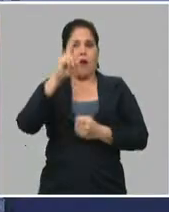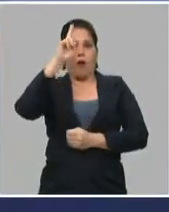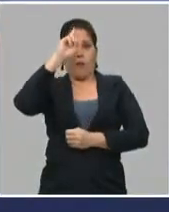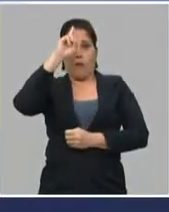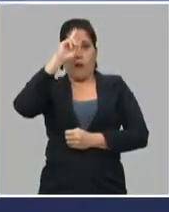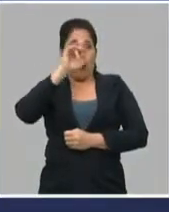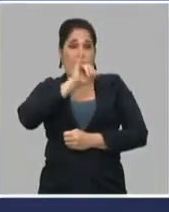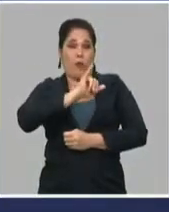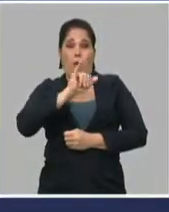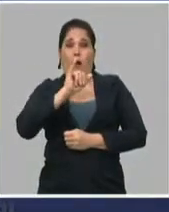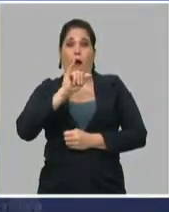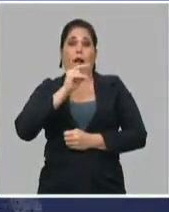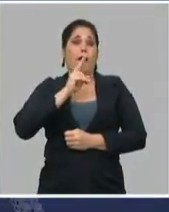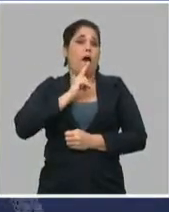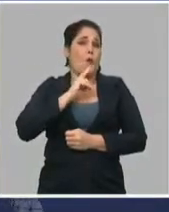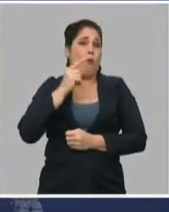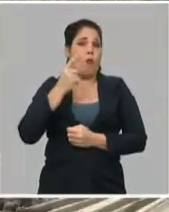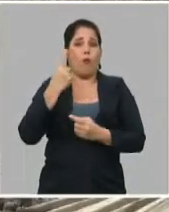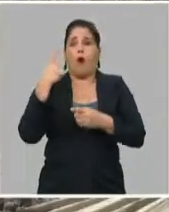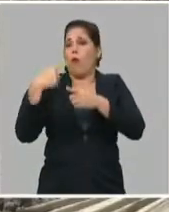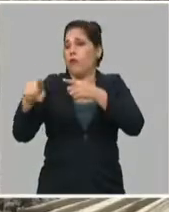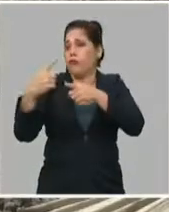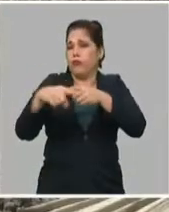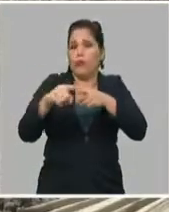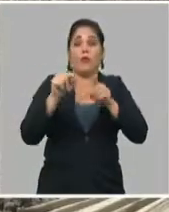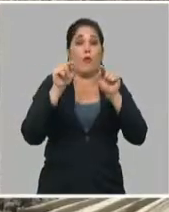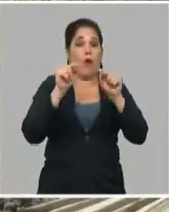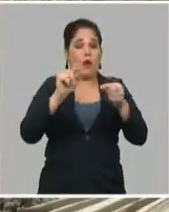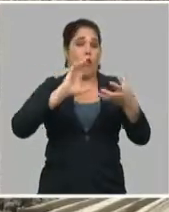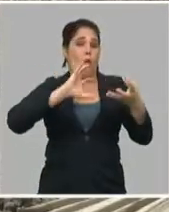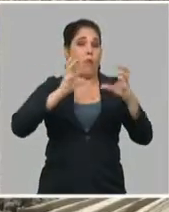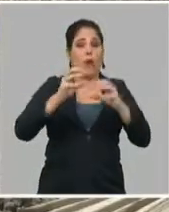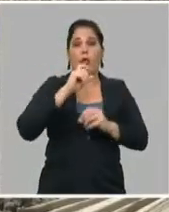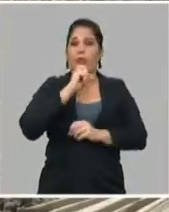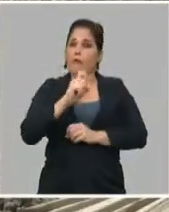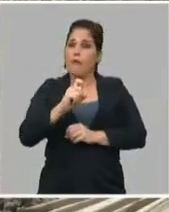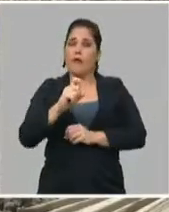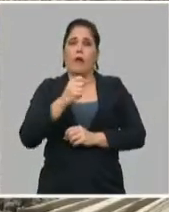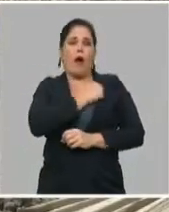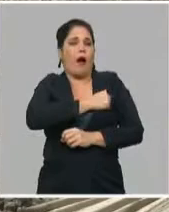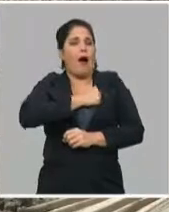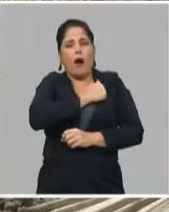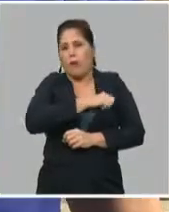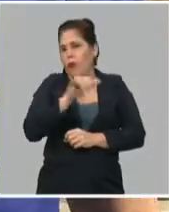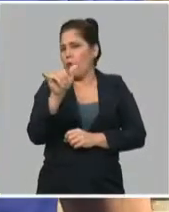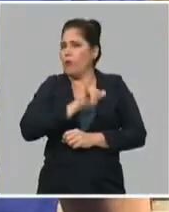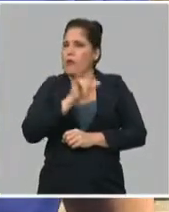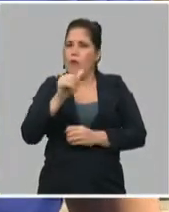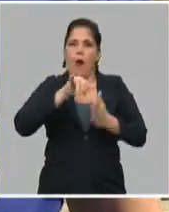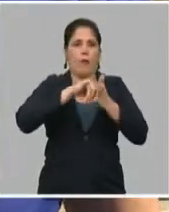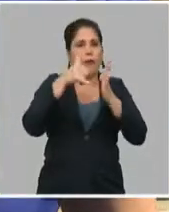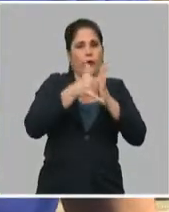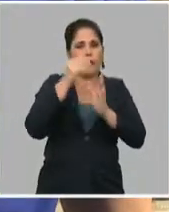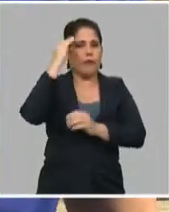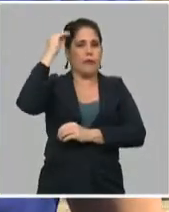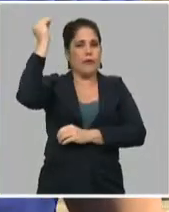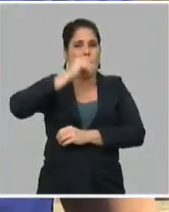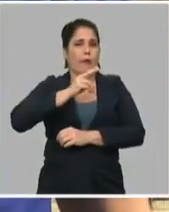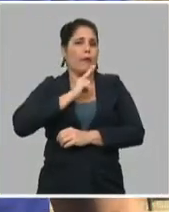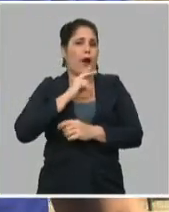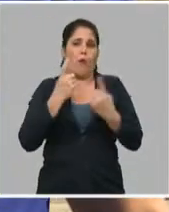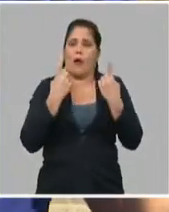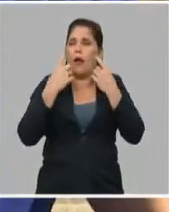Gran Ejército Raúl Castro, que es una obra que es por gravedad, con sus complejidades, y bueno, y con mucho amor con los proyectistas,